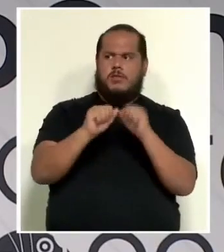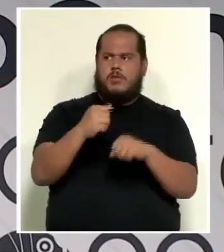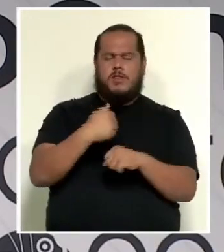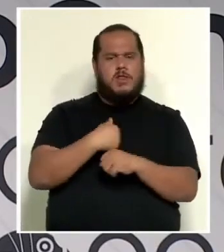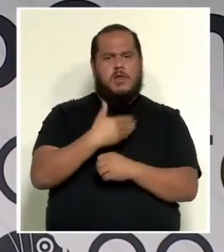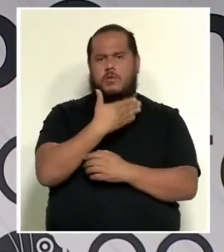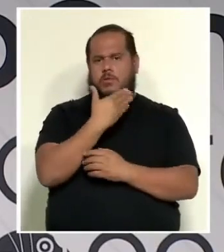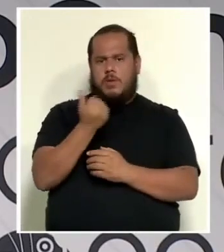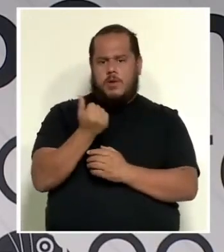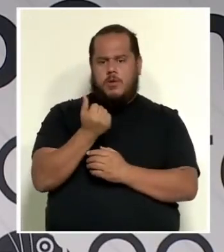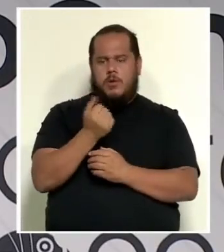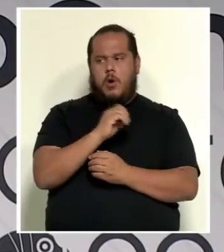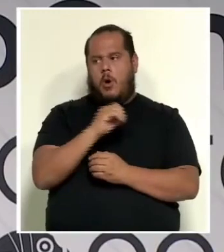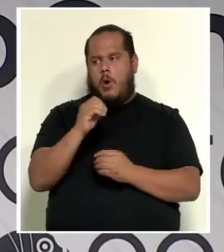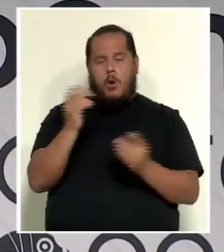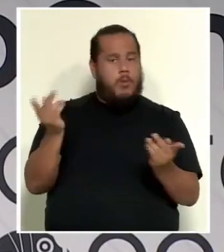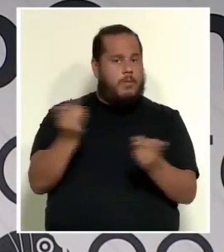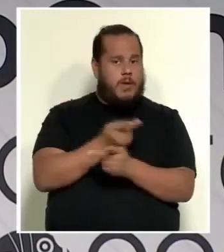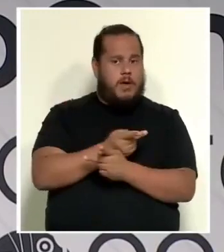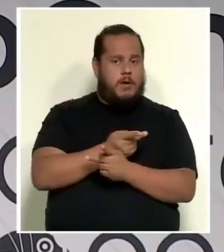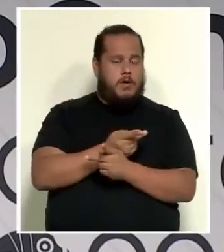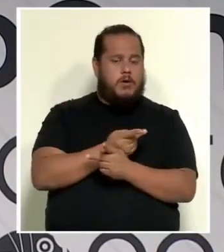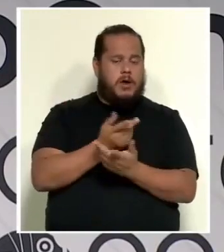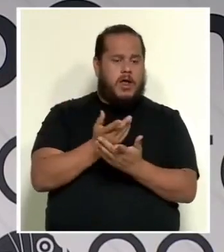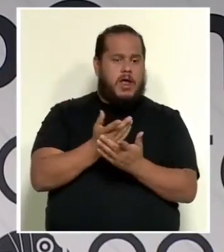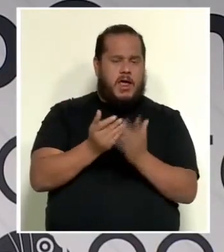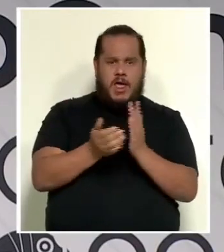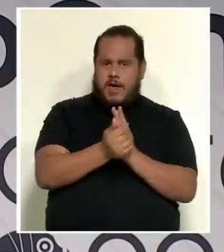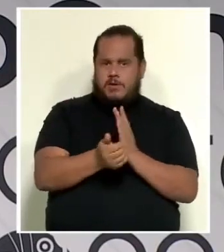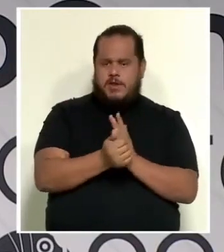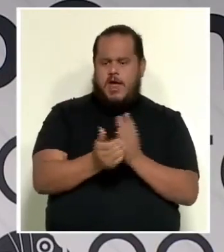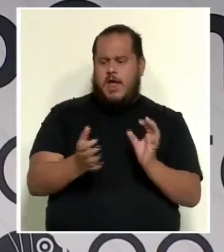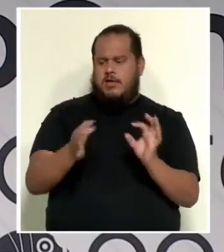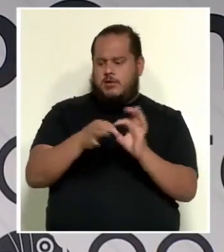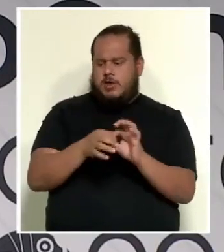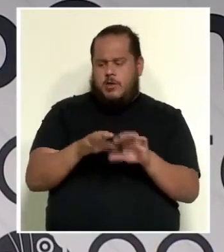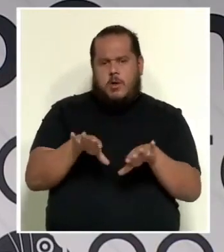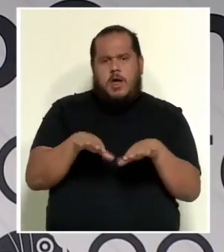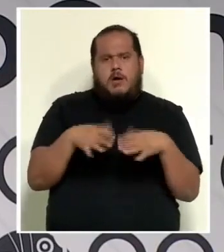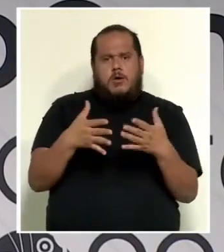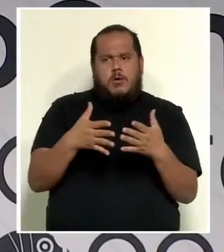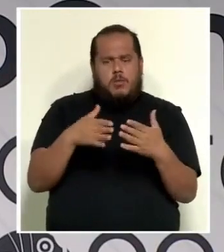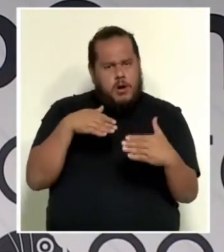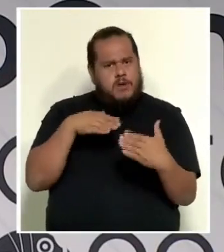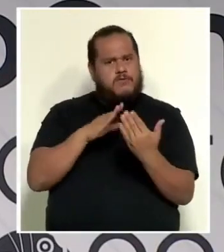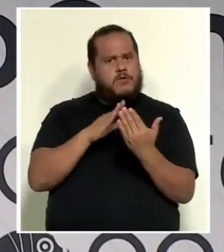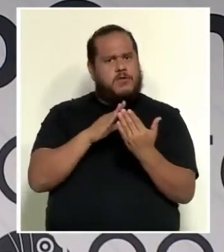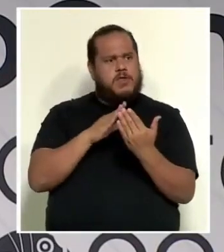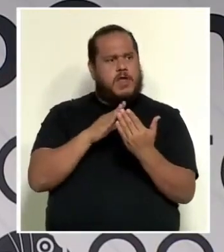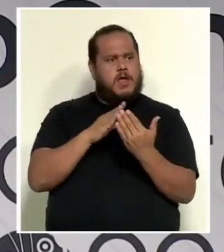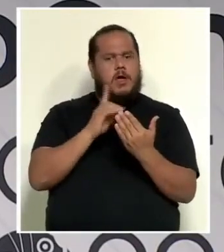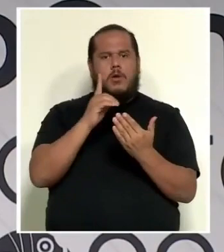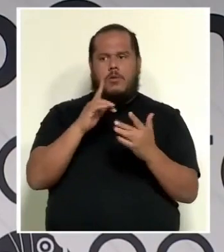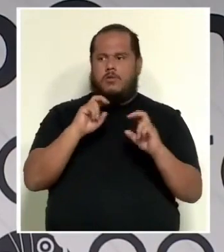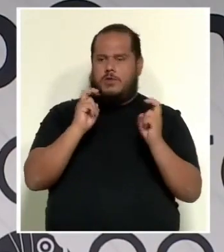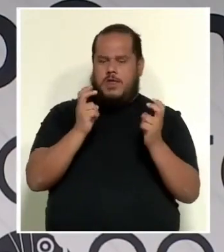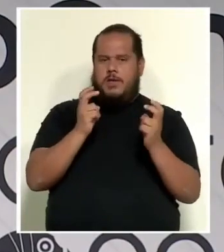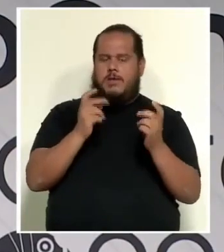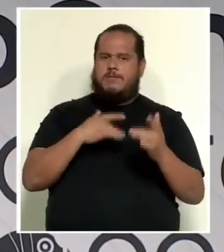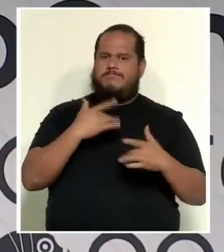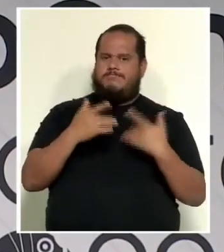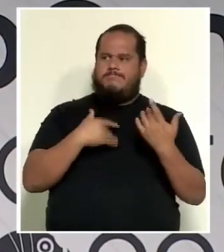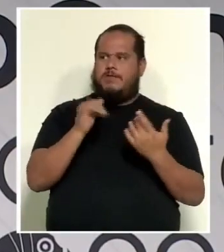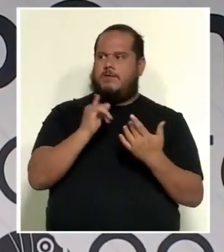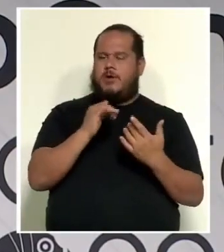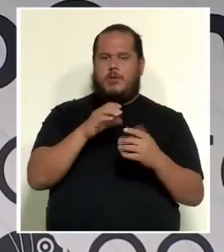un mejor o peor desempeño asociado a cómo, por ejemplo, afrontan un tema tan sensible como el tema de la corrupción.